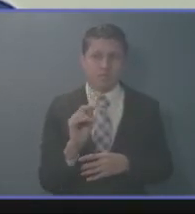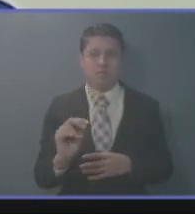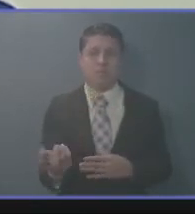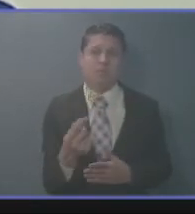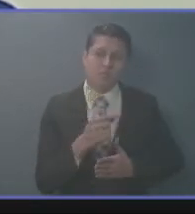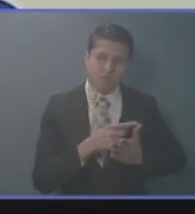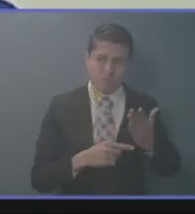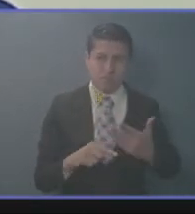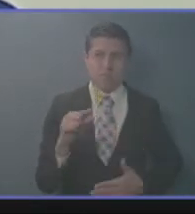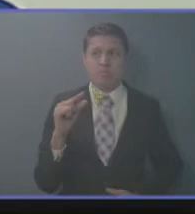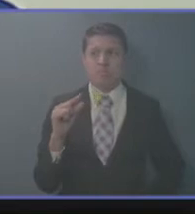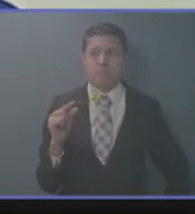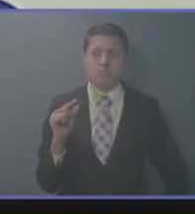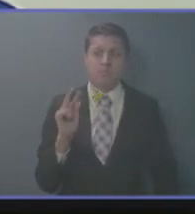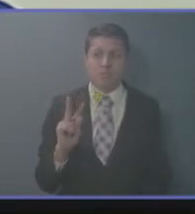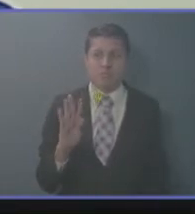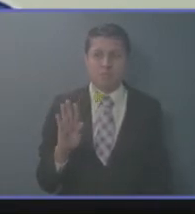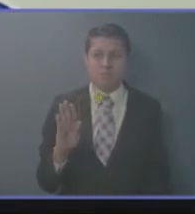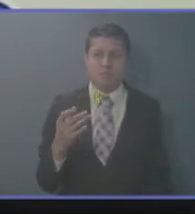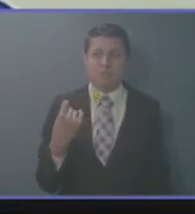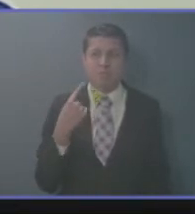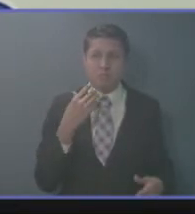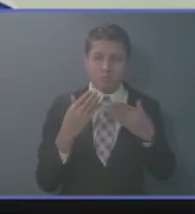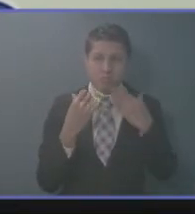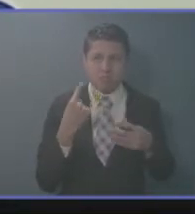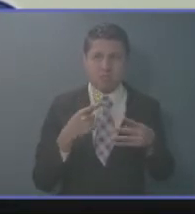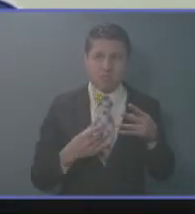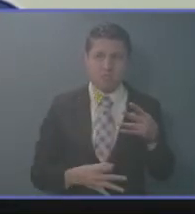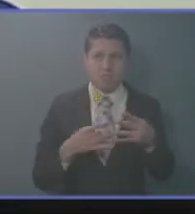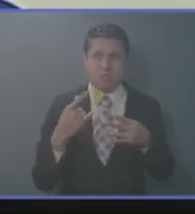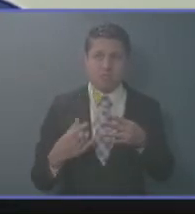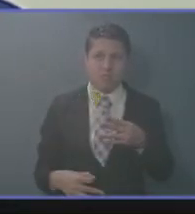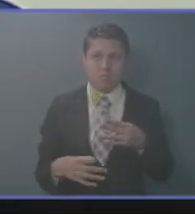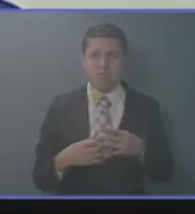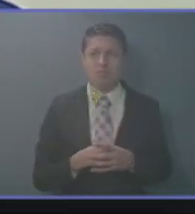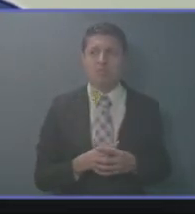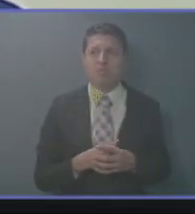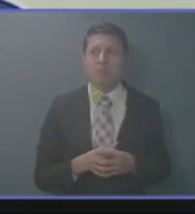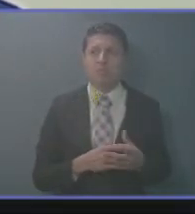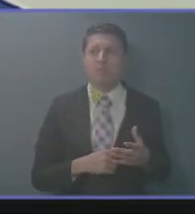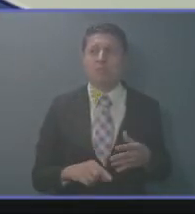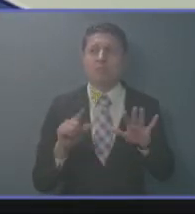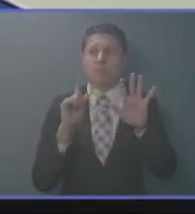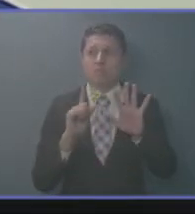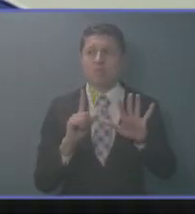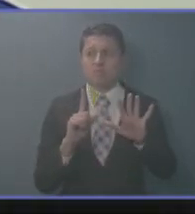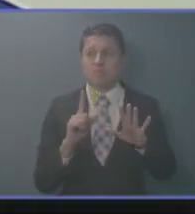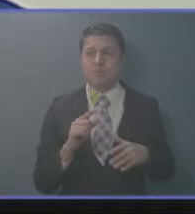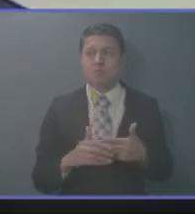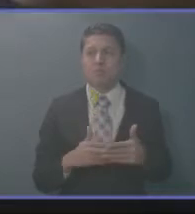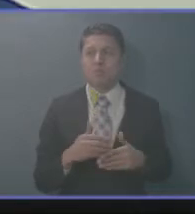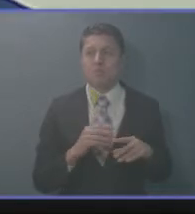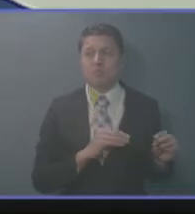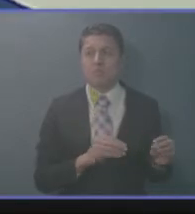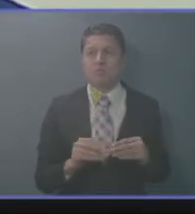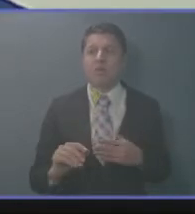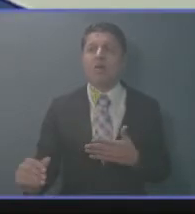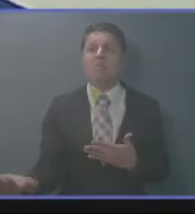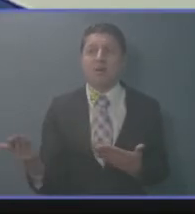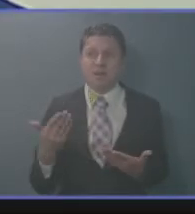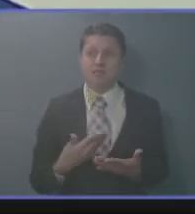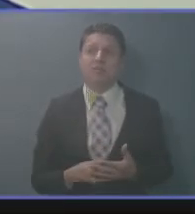letra B de la mencionada ley. Romanos 6, que el